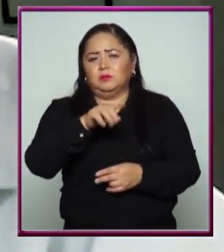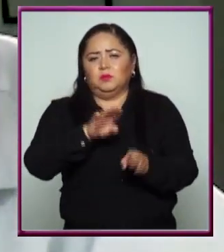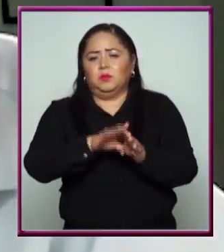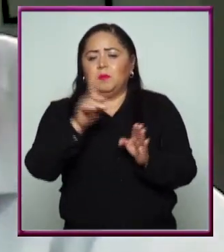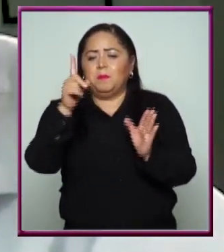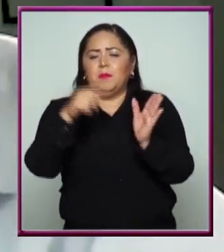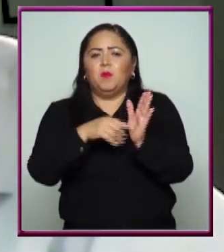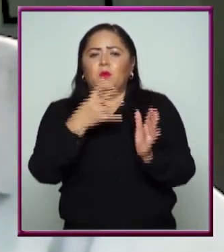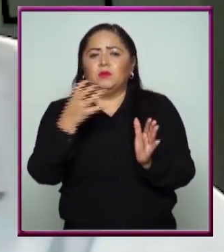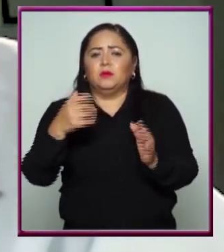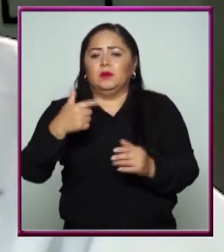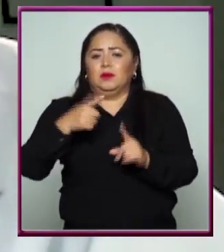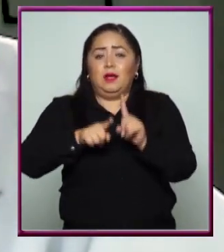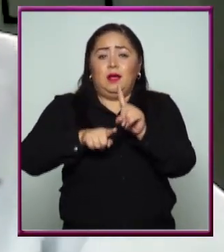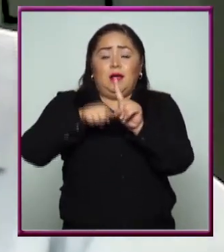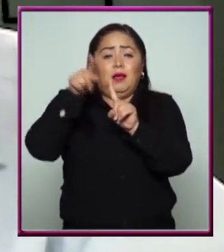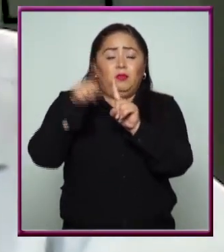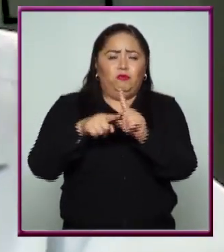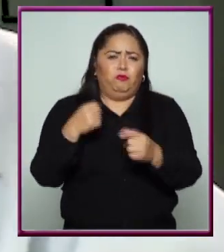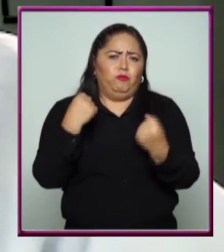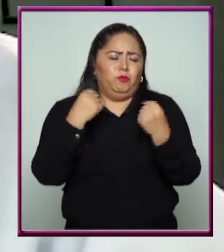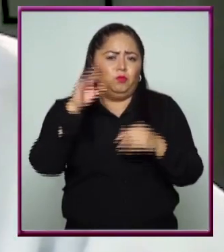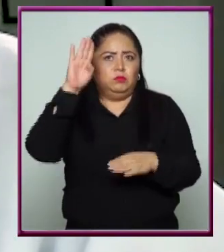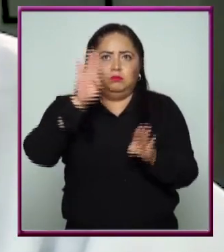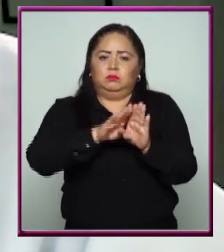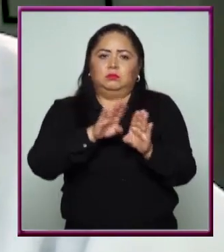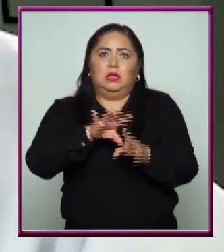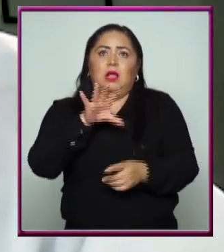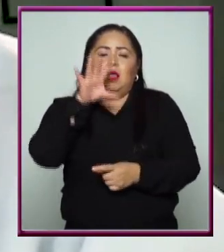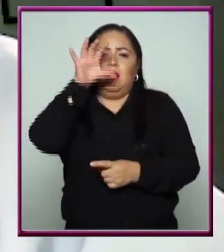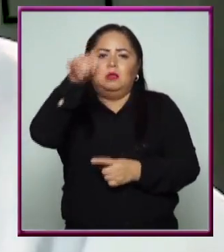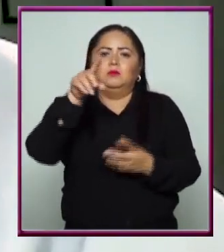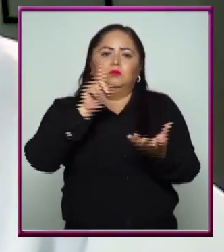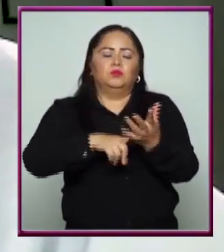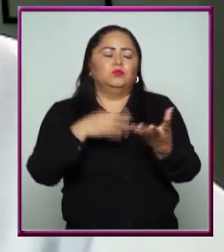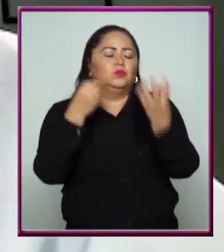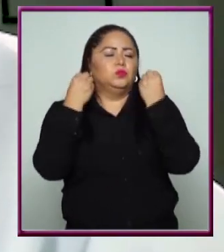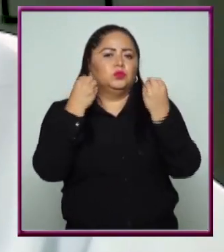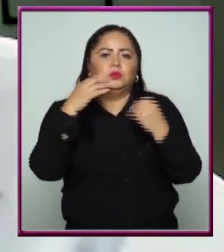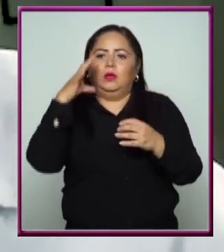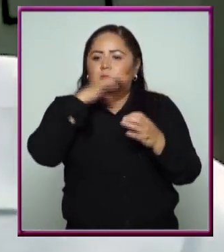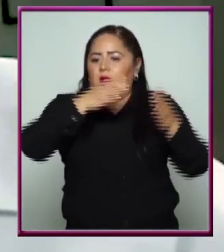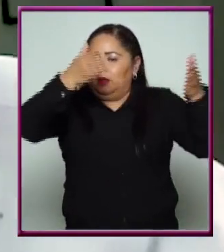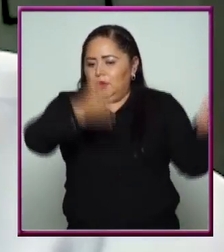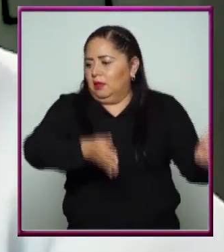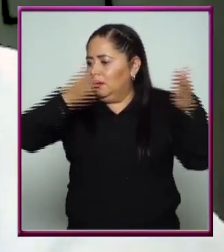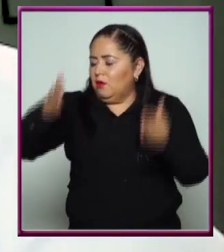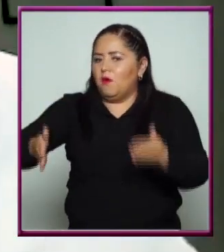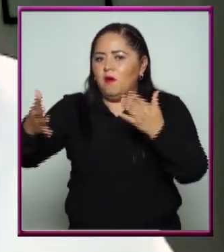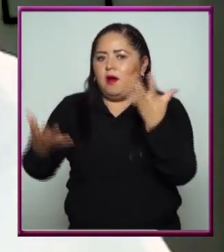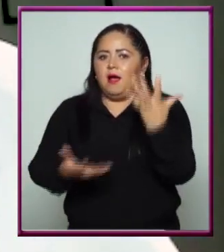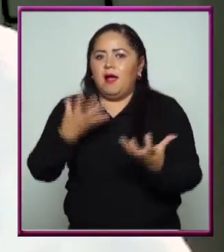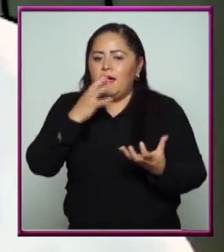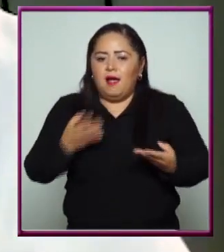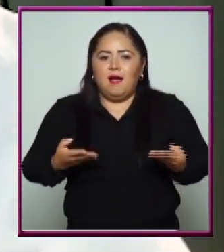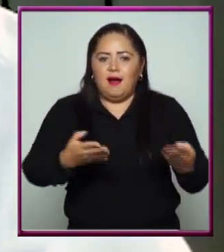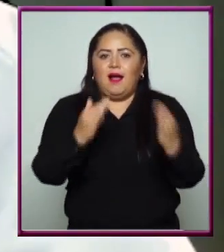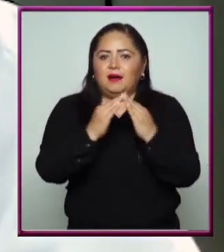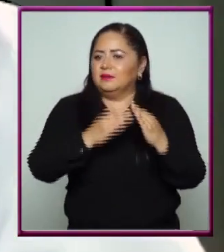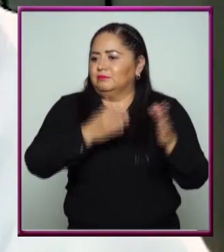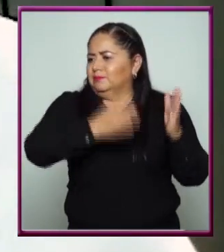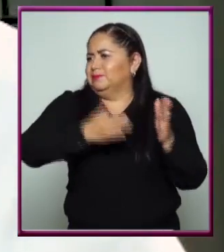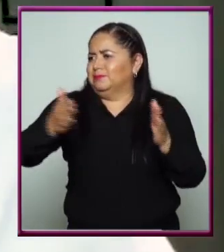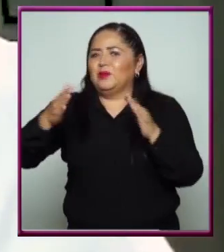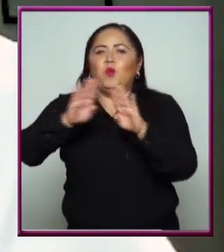los 1400 grados centígrados, que son fácilmente alcanzables en muchos hornos, hasta en los hornos, en algunos hornos caseros, ¿no?